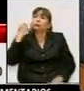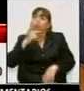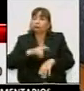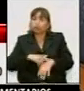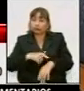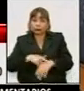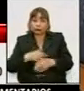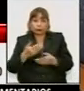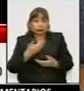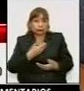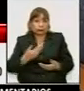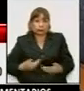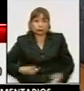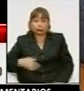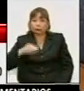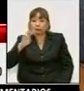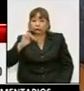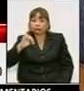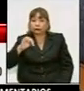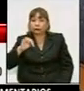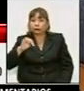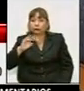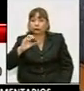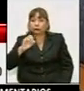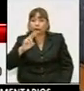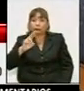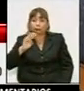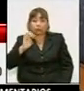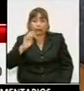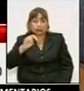donde el gobernador era el señor Félix Moreno? No, solamente pedí